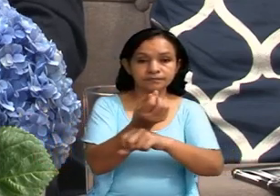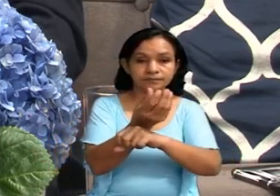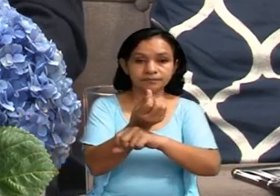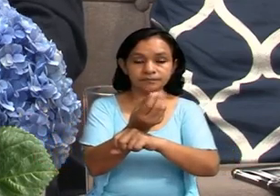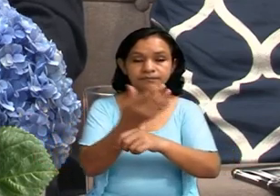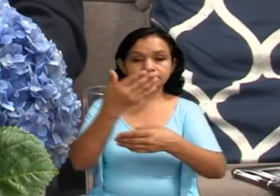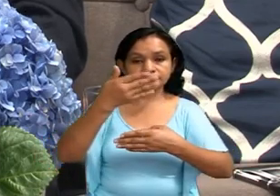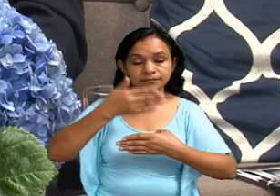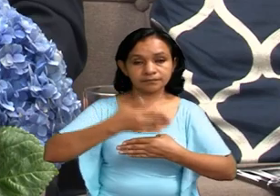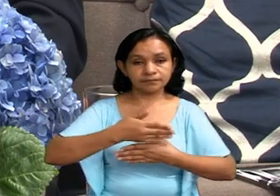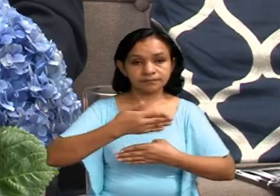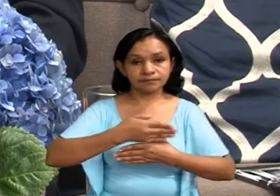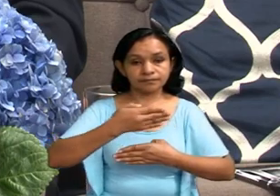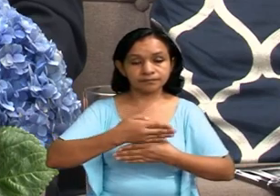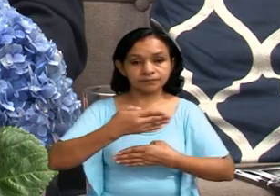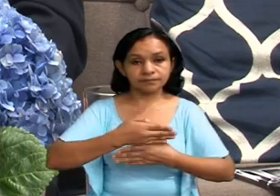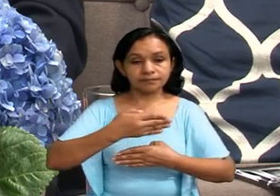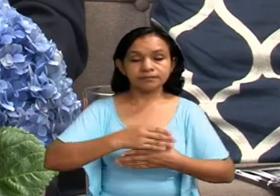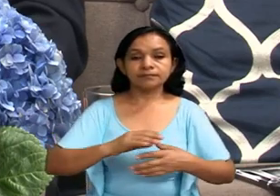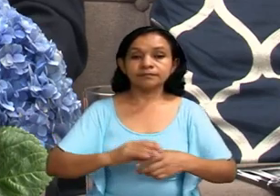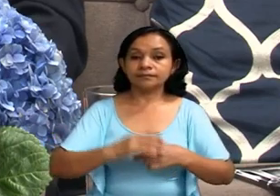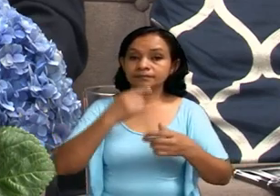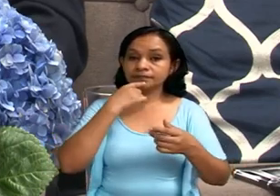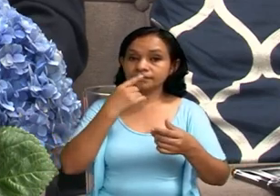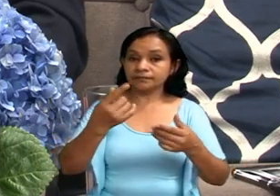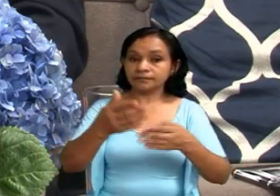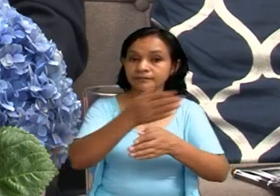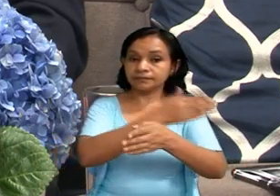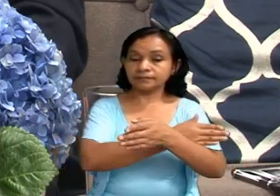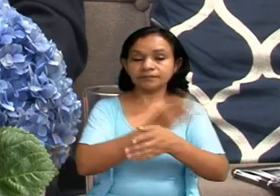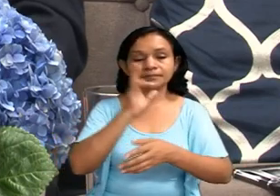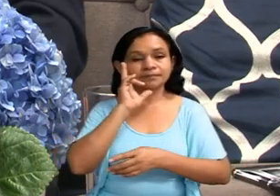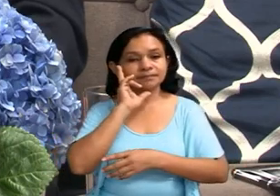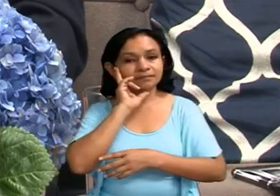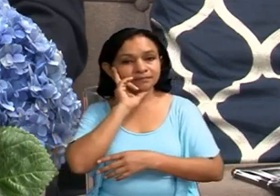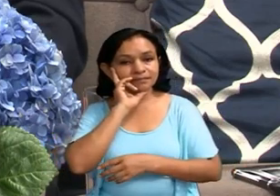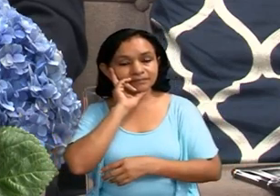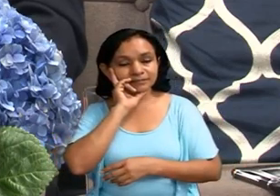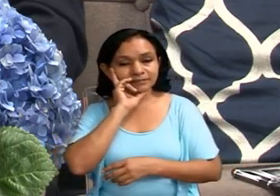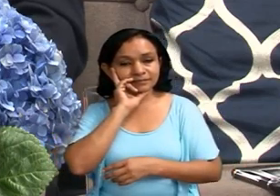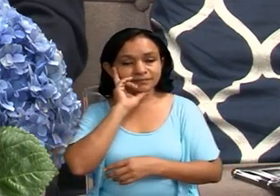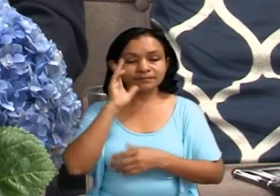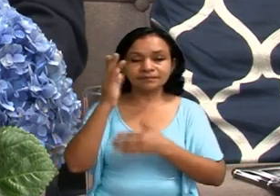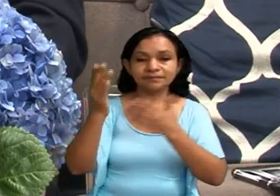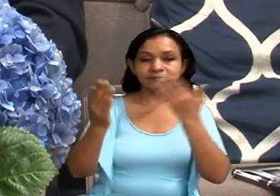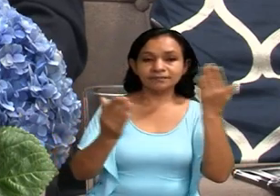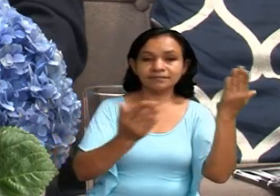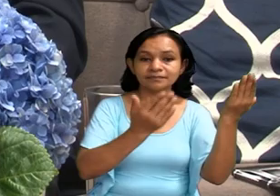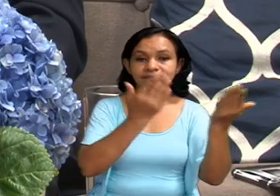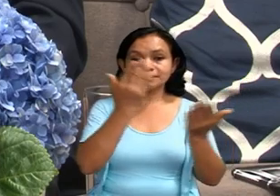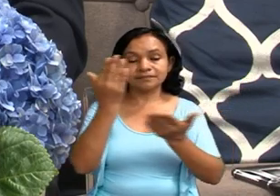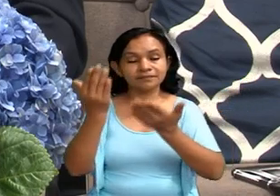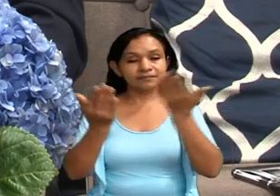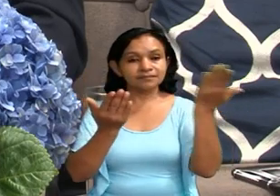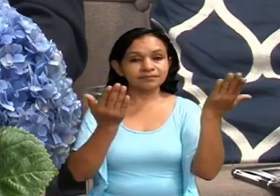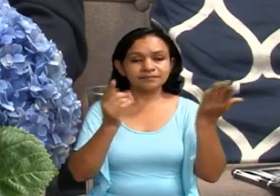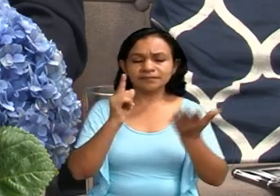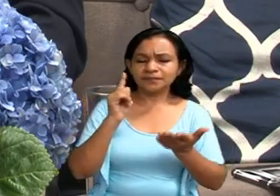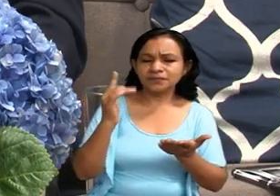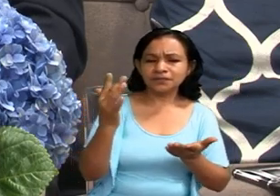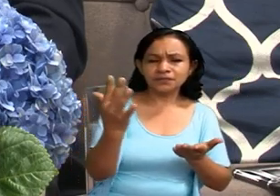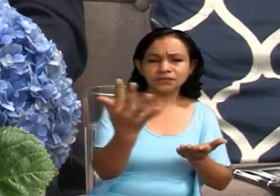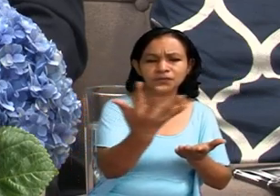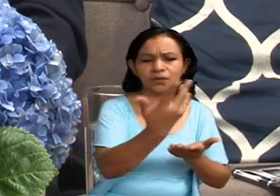el teatro. Y como decía Rubén Darío en el poema Salutación al Optimismo, únanse todos los